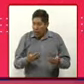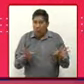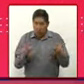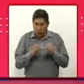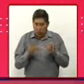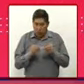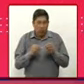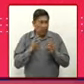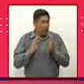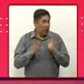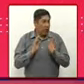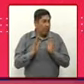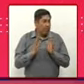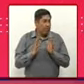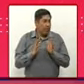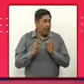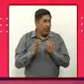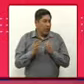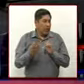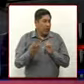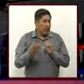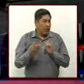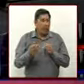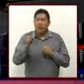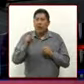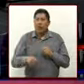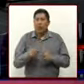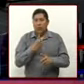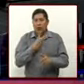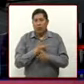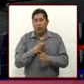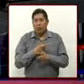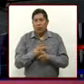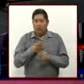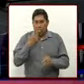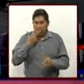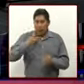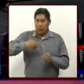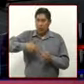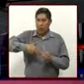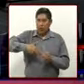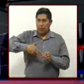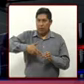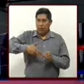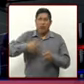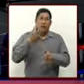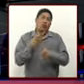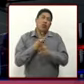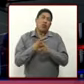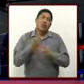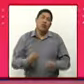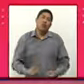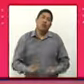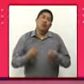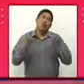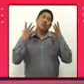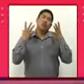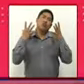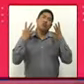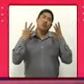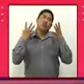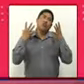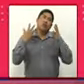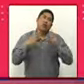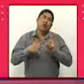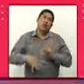reunión, es importante decirlo, que se tiene que cuidar el tema del combustible. Sí. Nos tenemos que cuidar mucho. Veíamos dentro